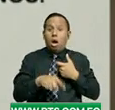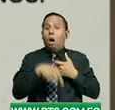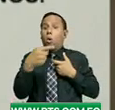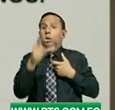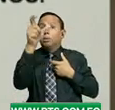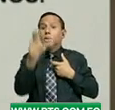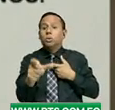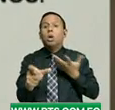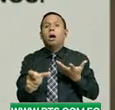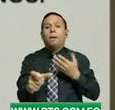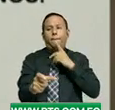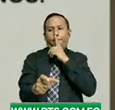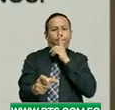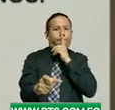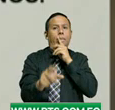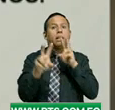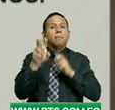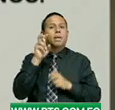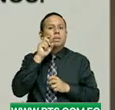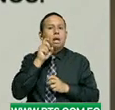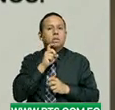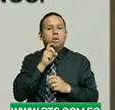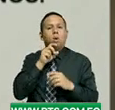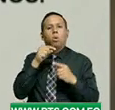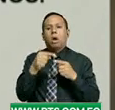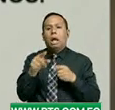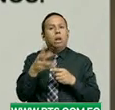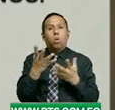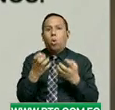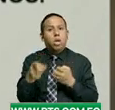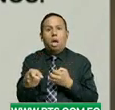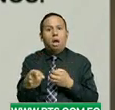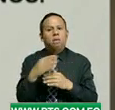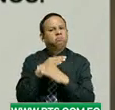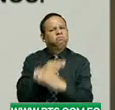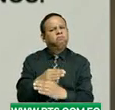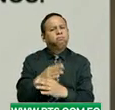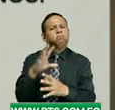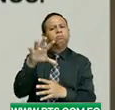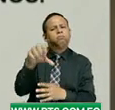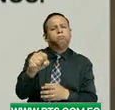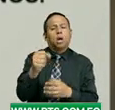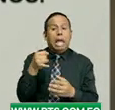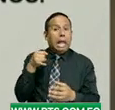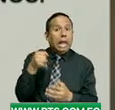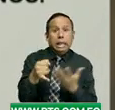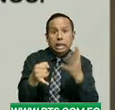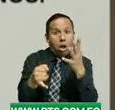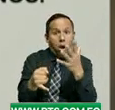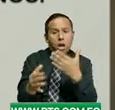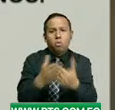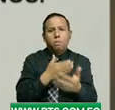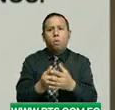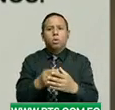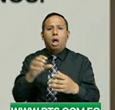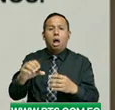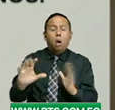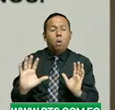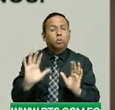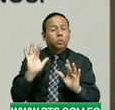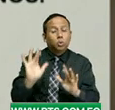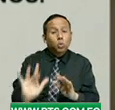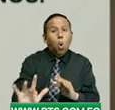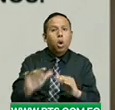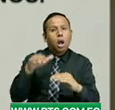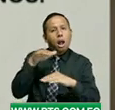un acto de naturaleza sexual en contra de su voluntad, sin que exista penetración o acceso carnal. Este ilícito